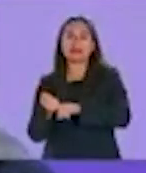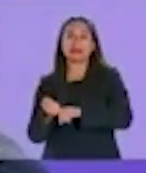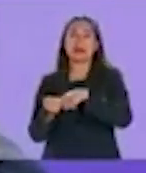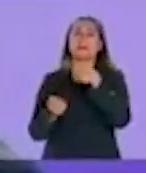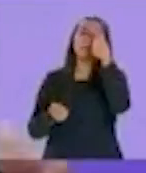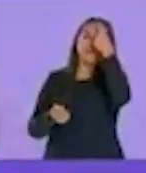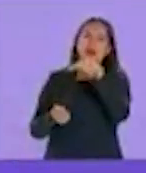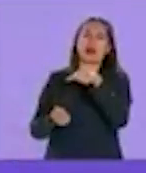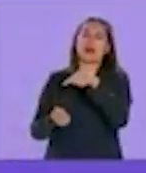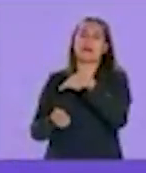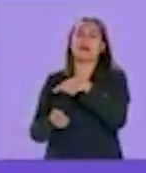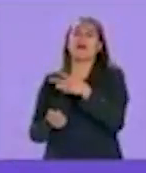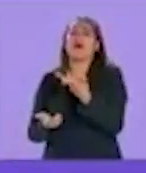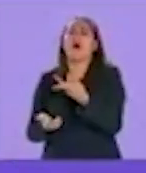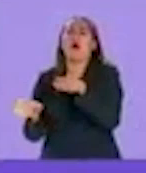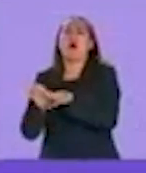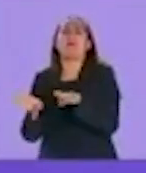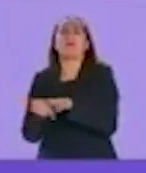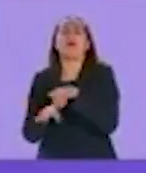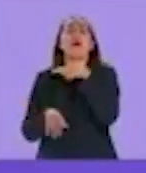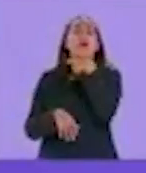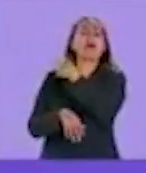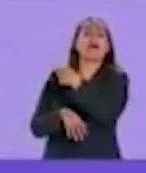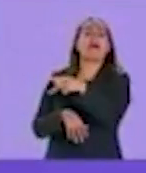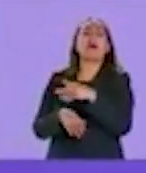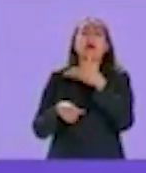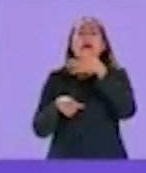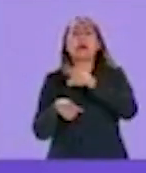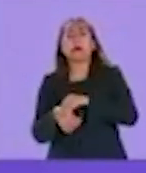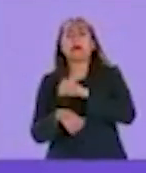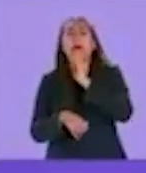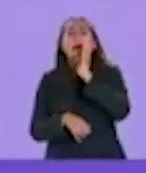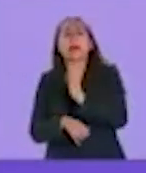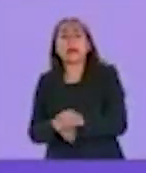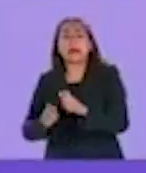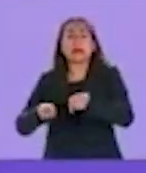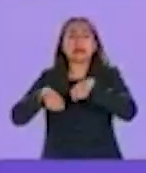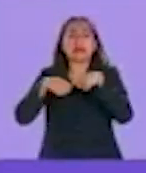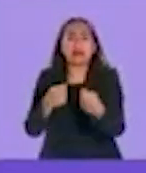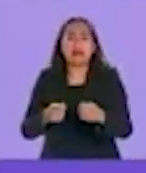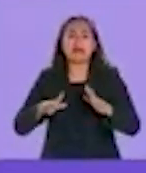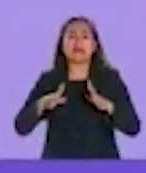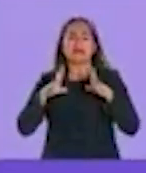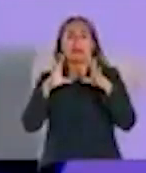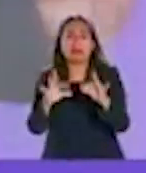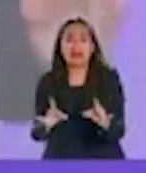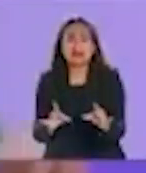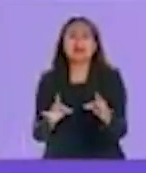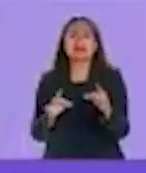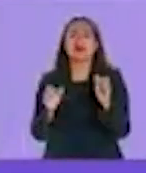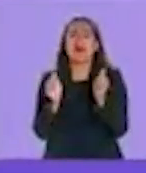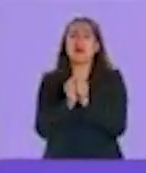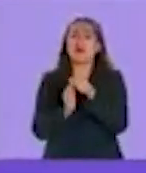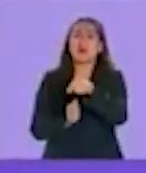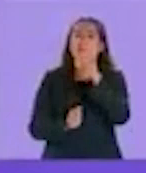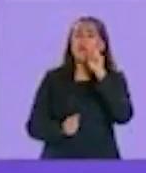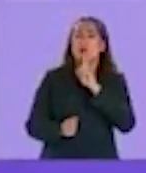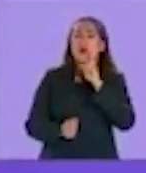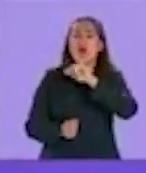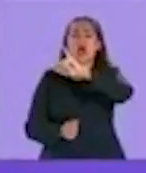que se le entregara a una fundación juntos podemos de josefina vázquez mota